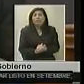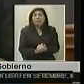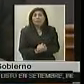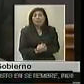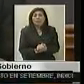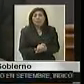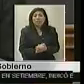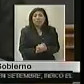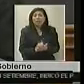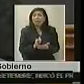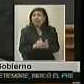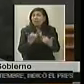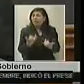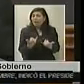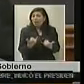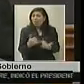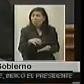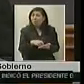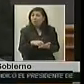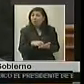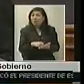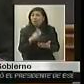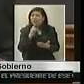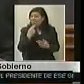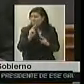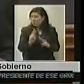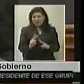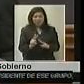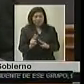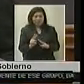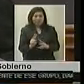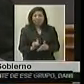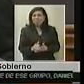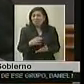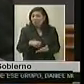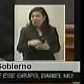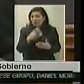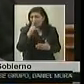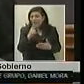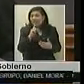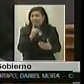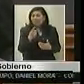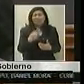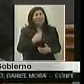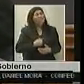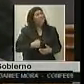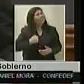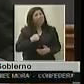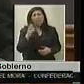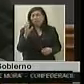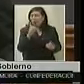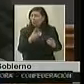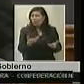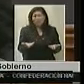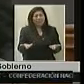efectivamente que en este momento el pueblo peruano lo está viendo. Y, presidente, el pueblo peruano está descontento, ¿qué duda